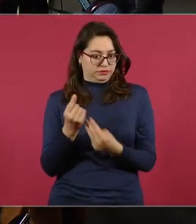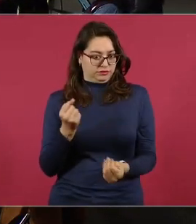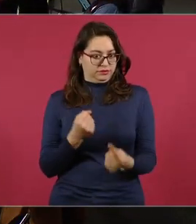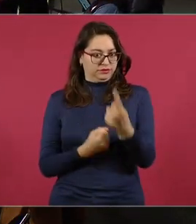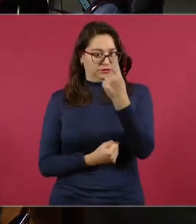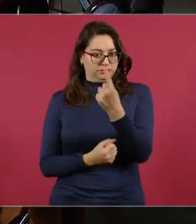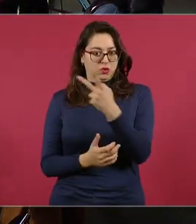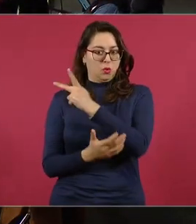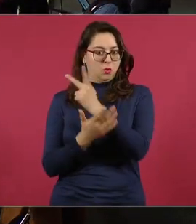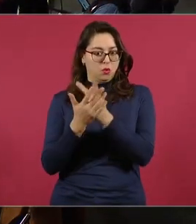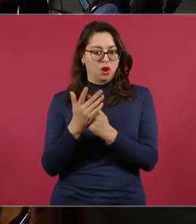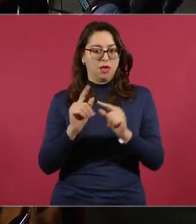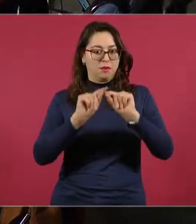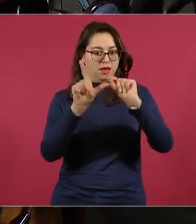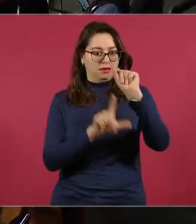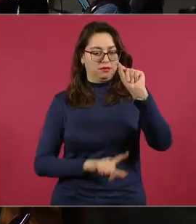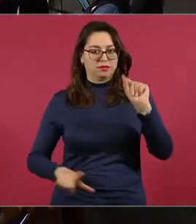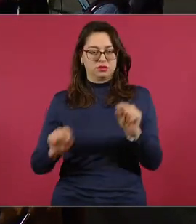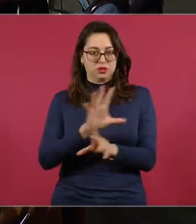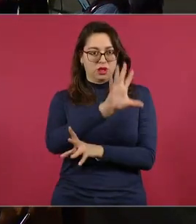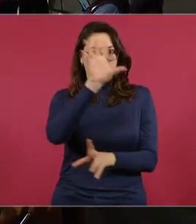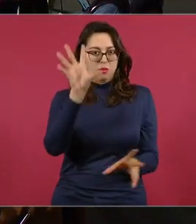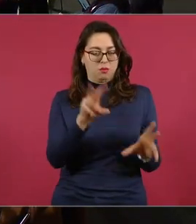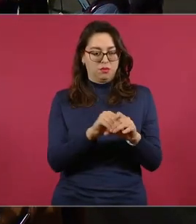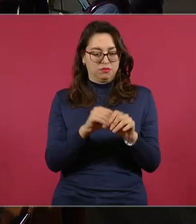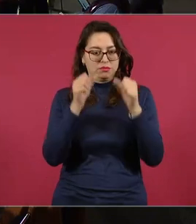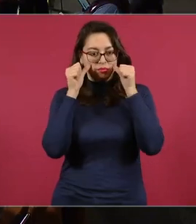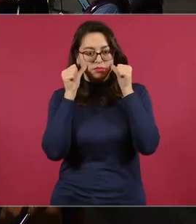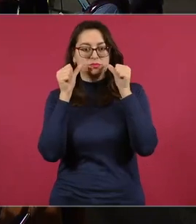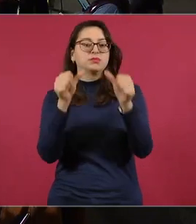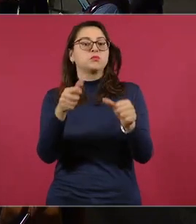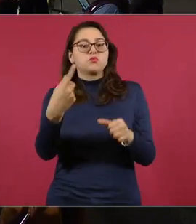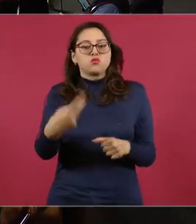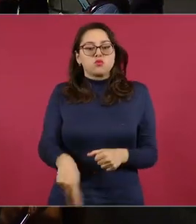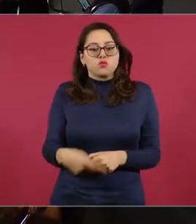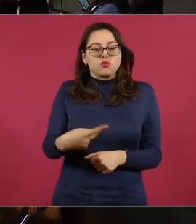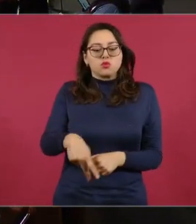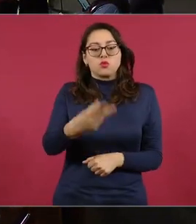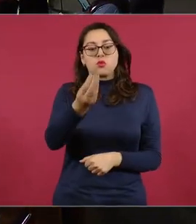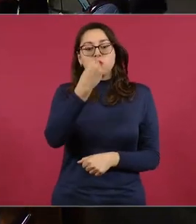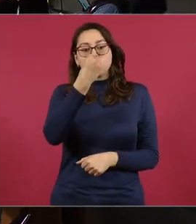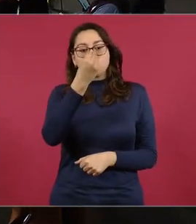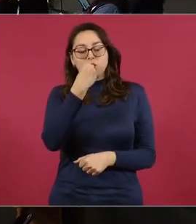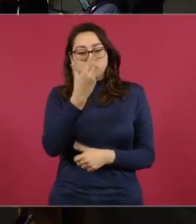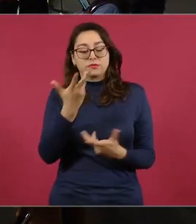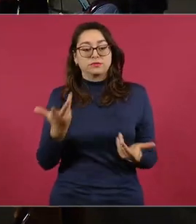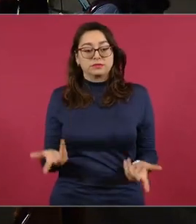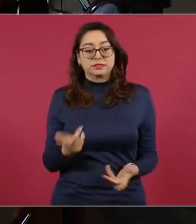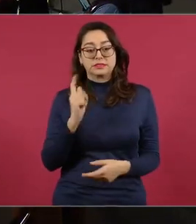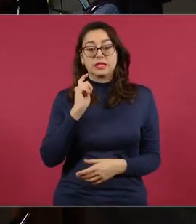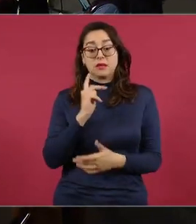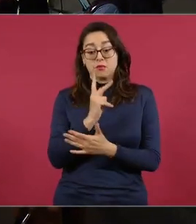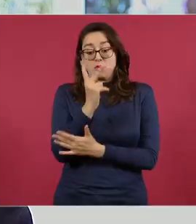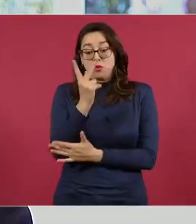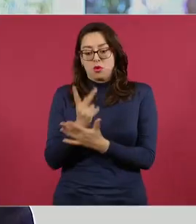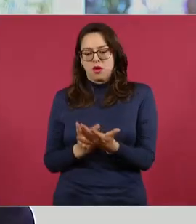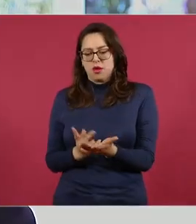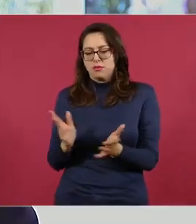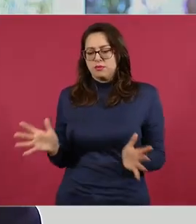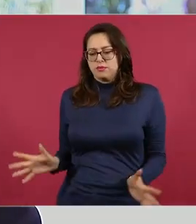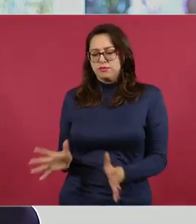Gobierno de México. Recordar que este programa canaliza apoyos productivos directos,